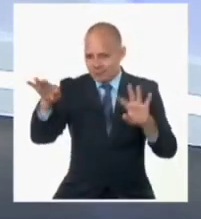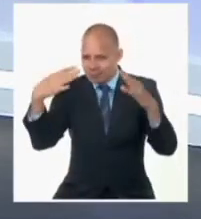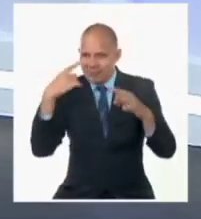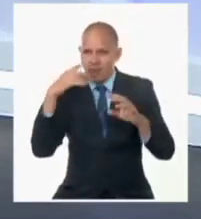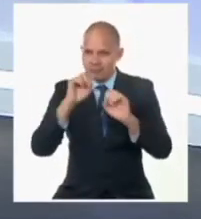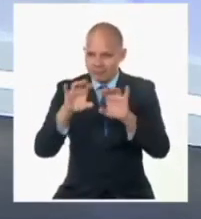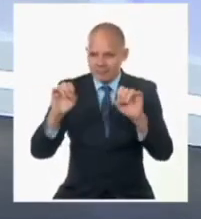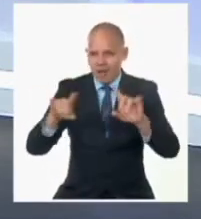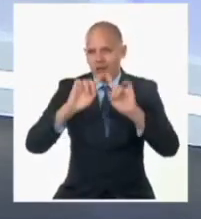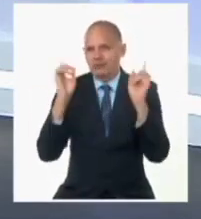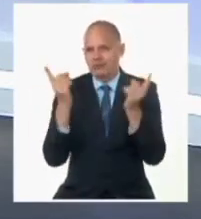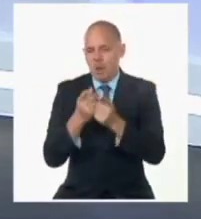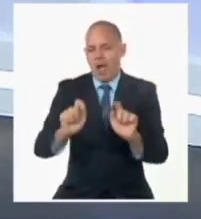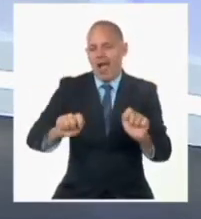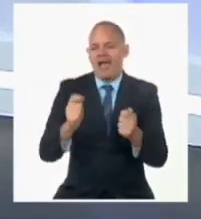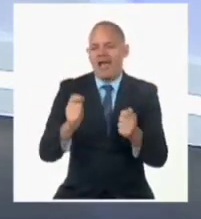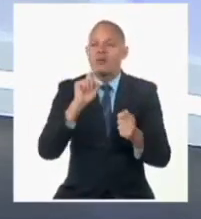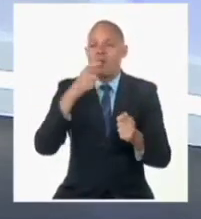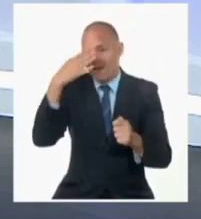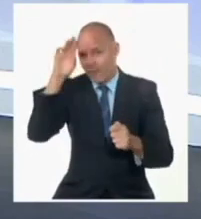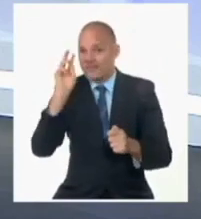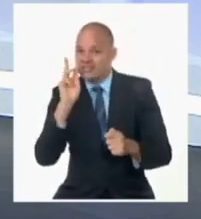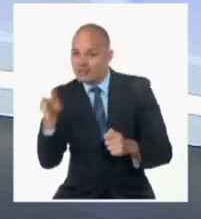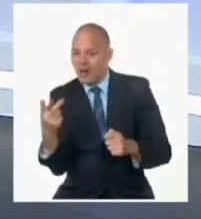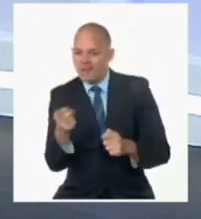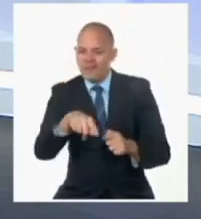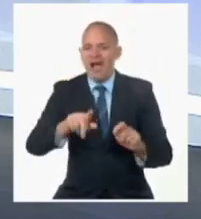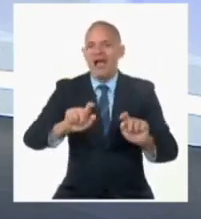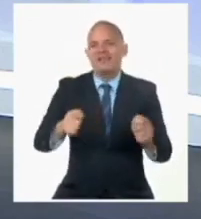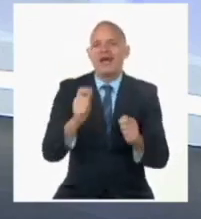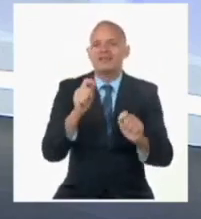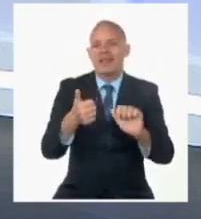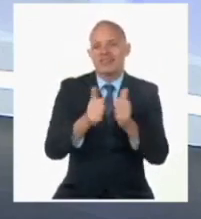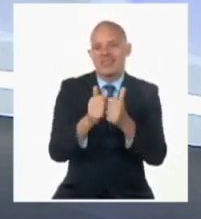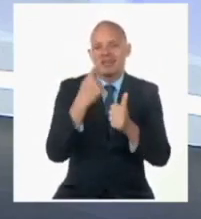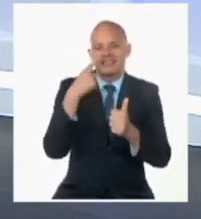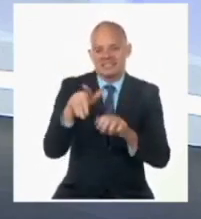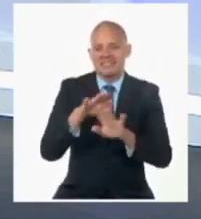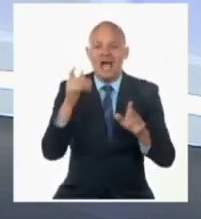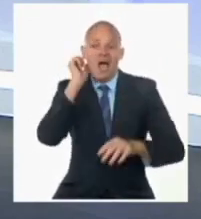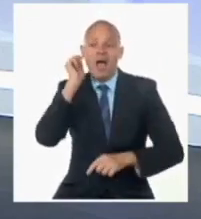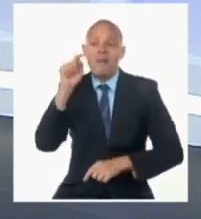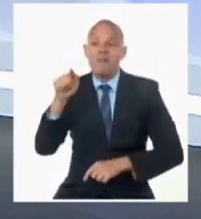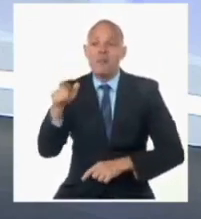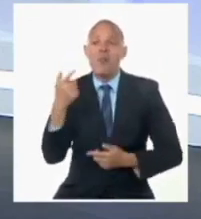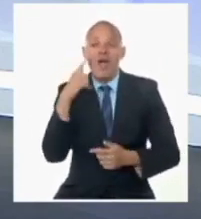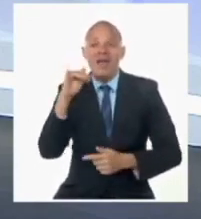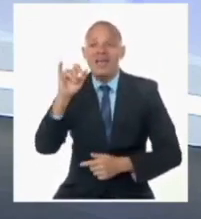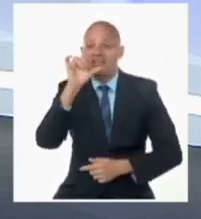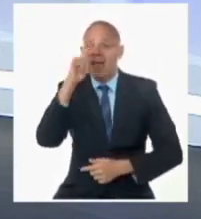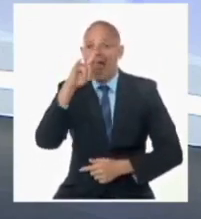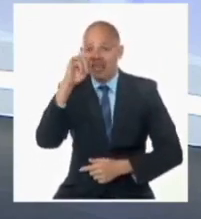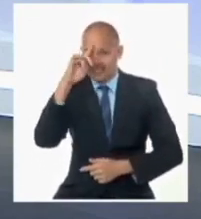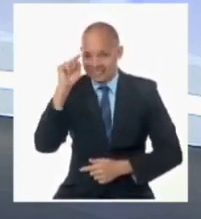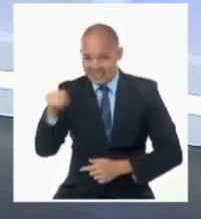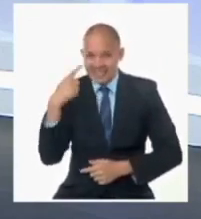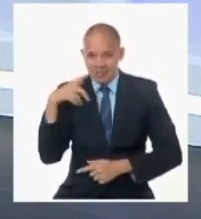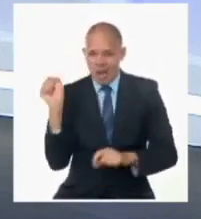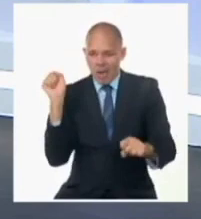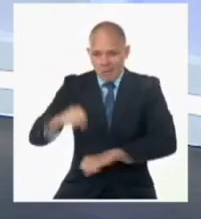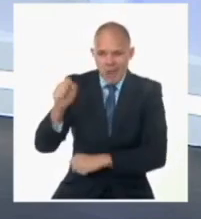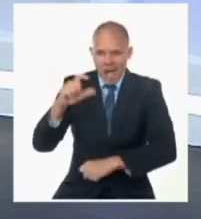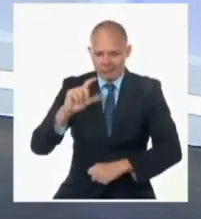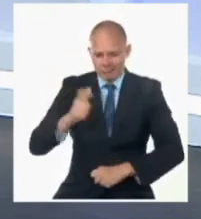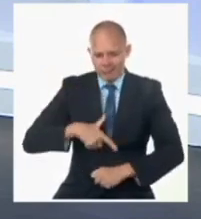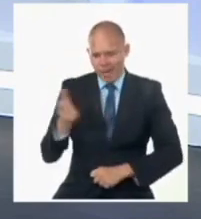dos canales nacionales, Tele Rebelde y Cubavisión, de este título de nuestra abanderada Idalis Ortiz. Lo pudimos disfrutar en vivo aquí